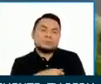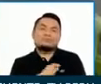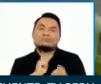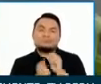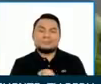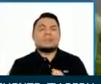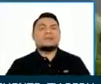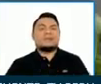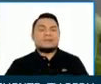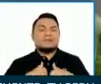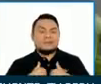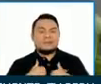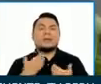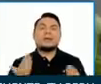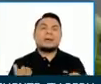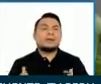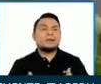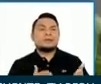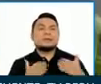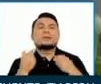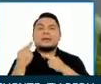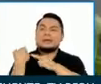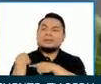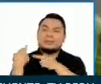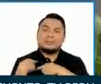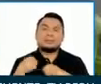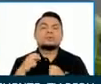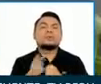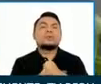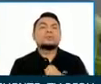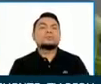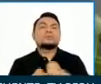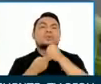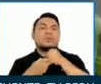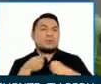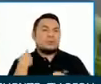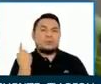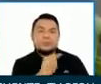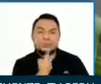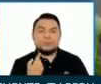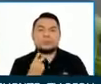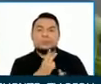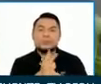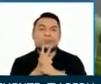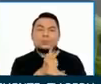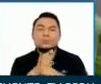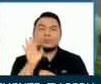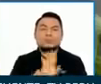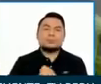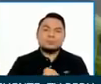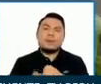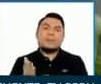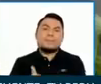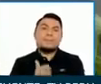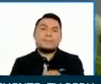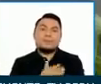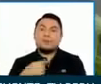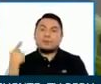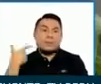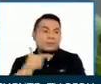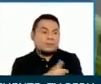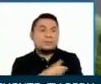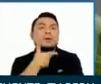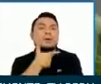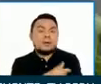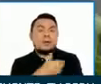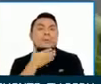y vivir de forma responsable y segura mientras avancemos en el proceso de vacunación, que como también